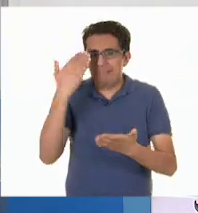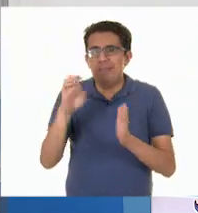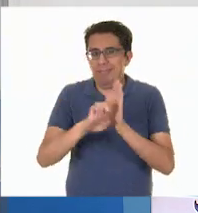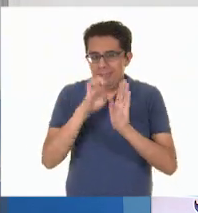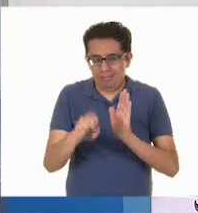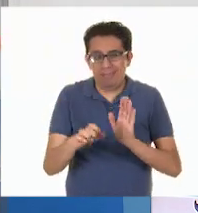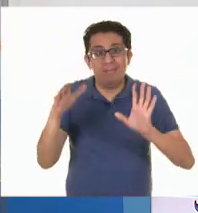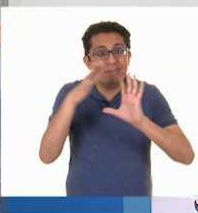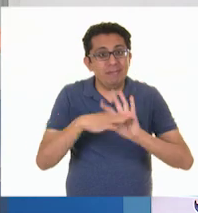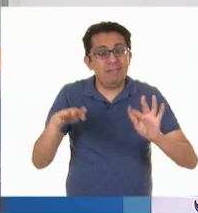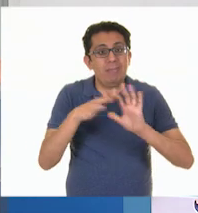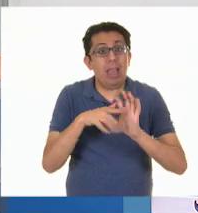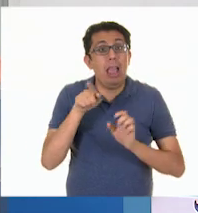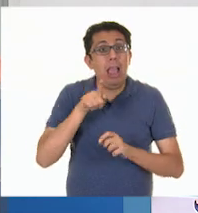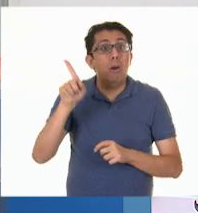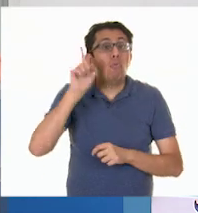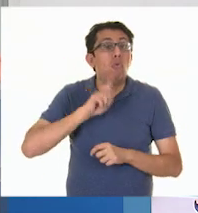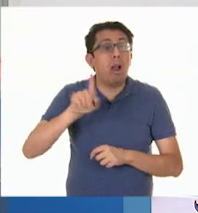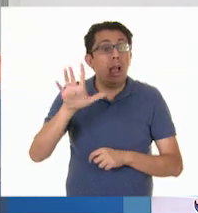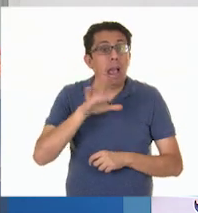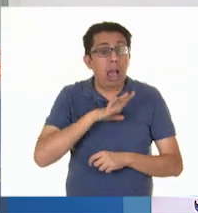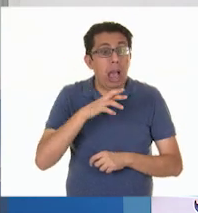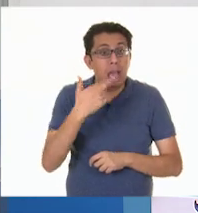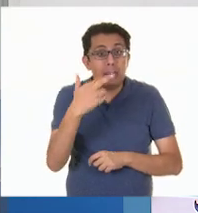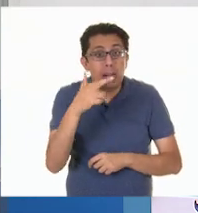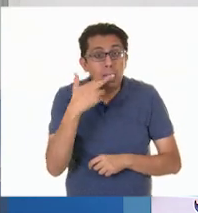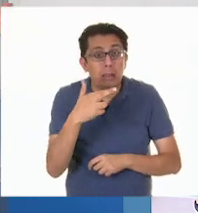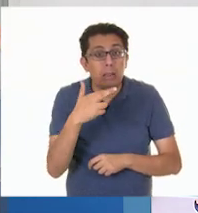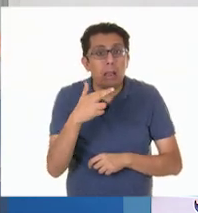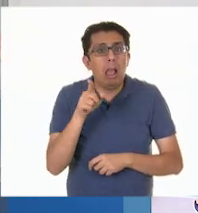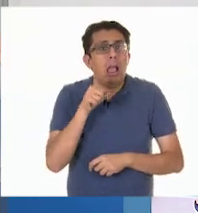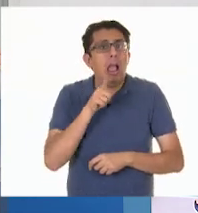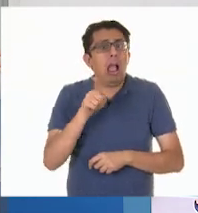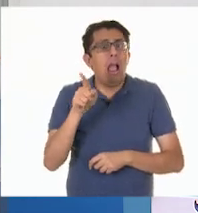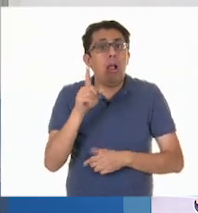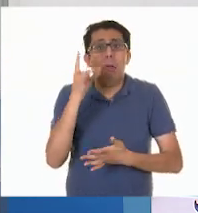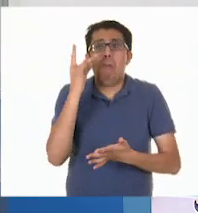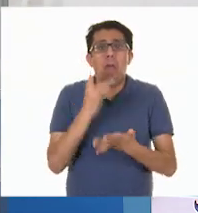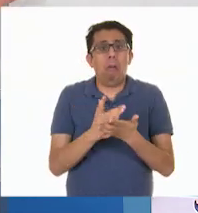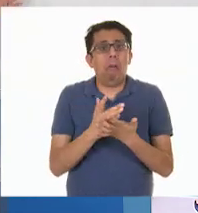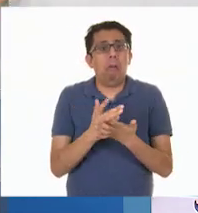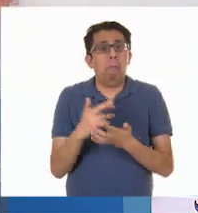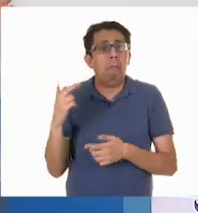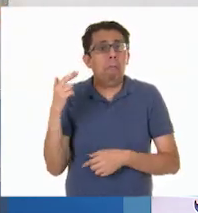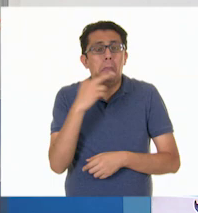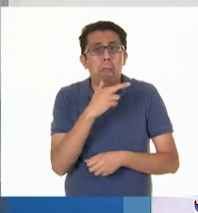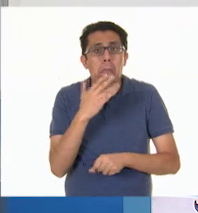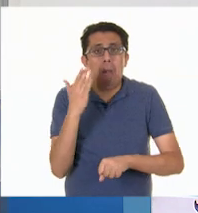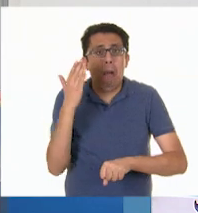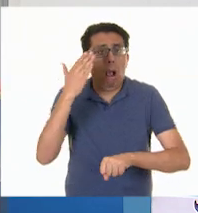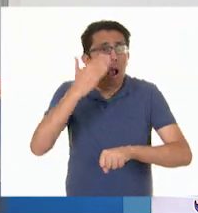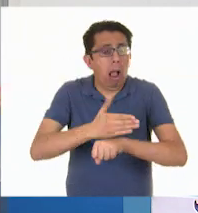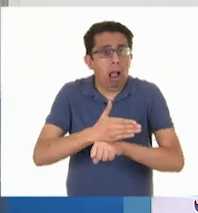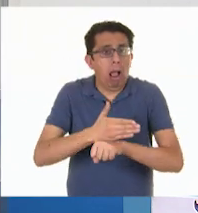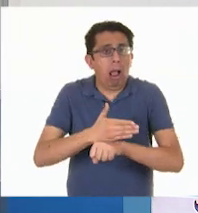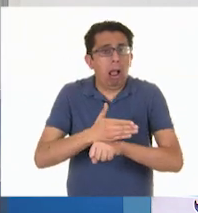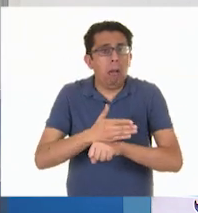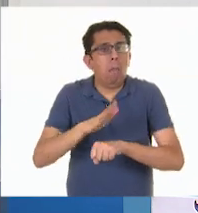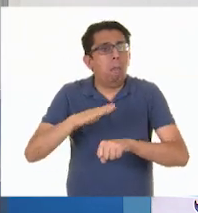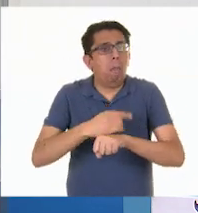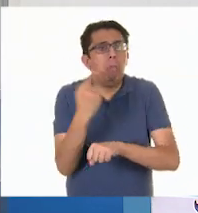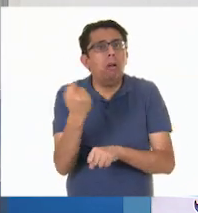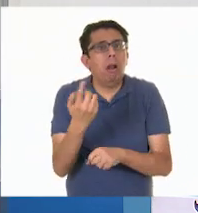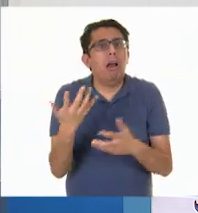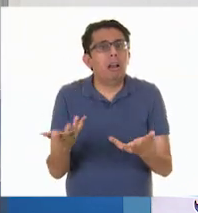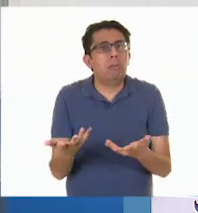anteriores, incluso la señora que tenía su fonda, ella sí, simplemente también se le impuso una norma, una ley o una sanción en razón de